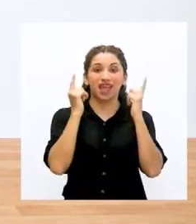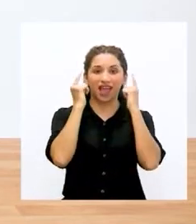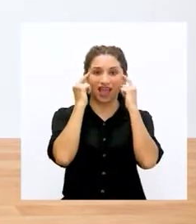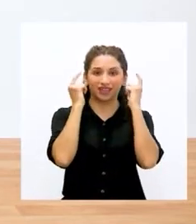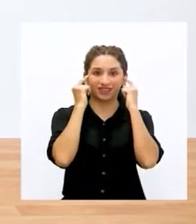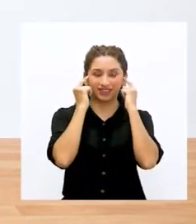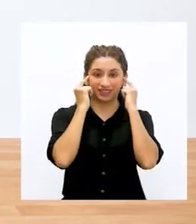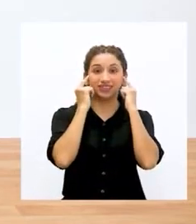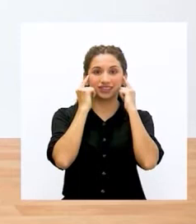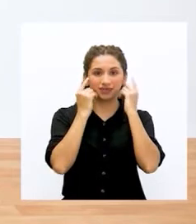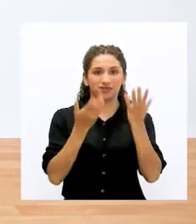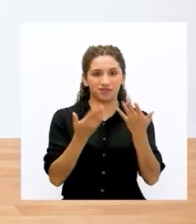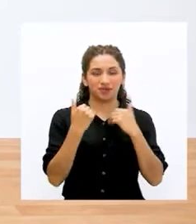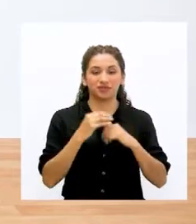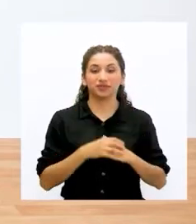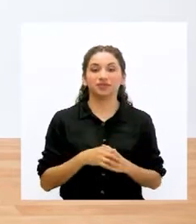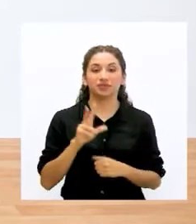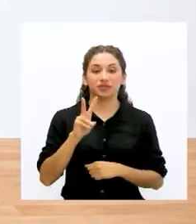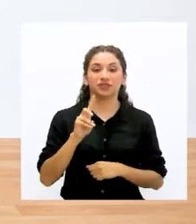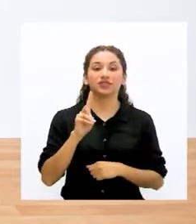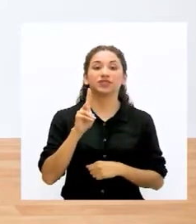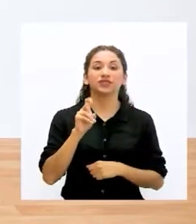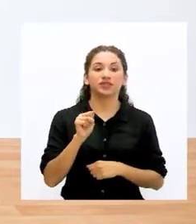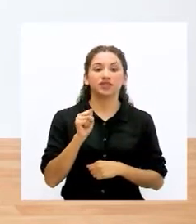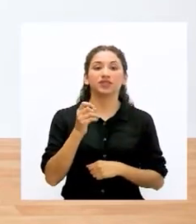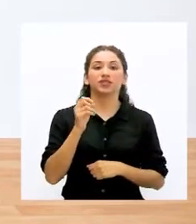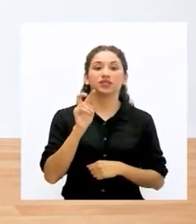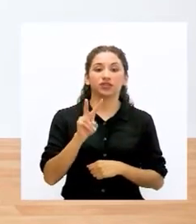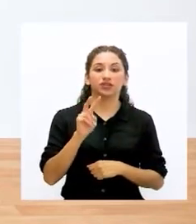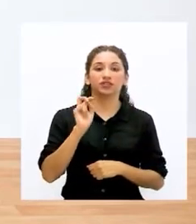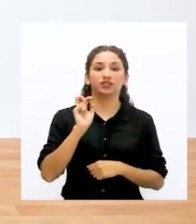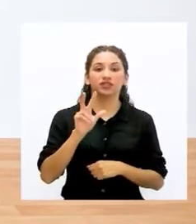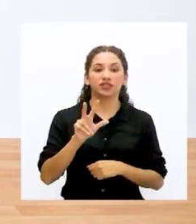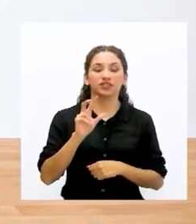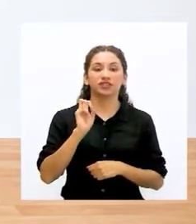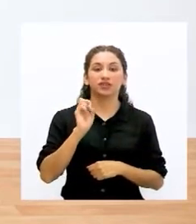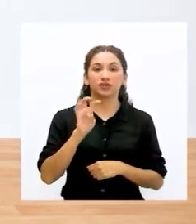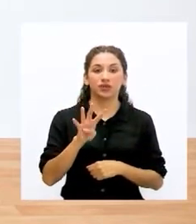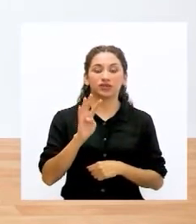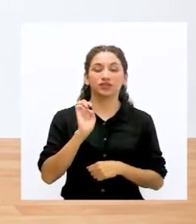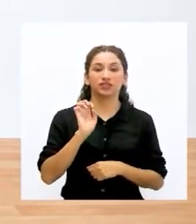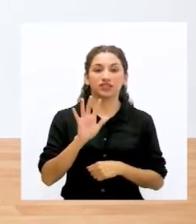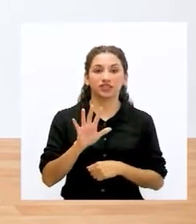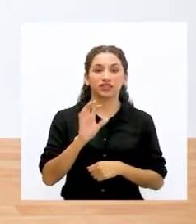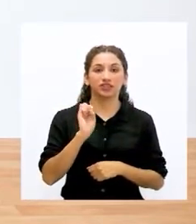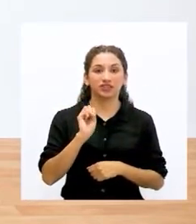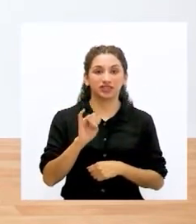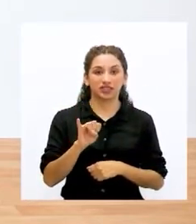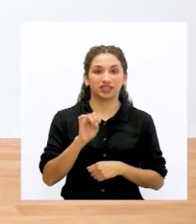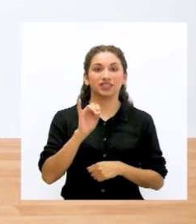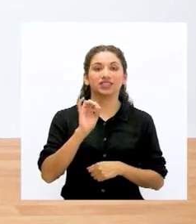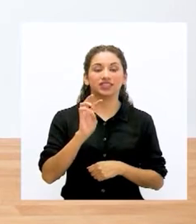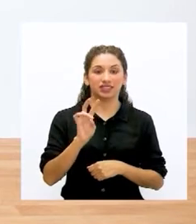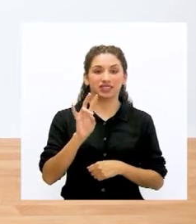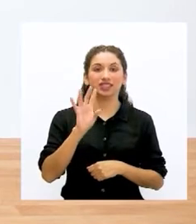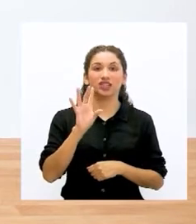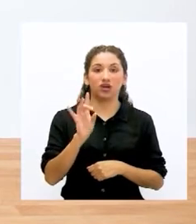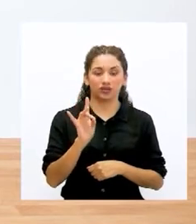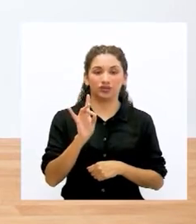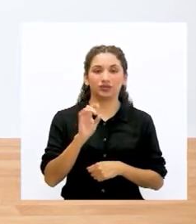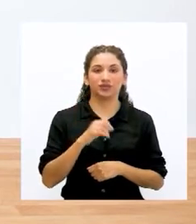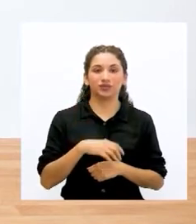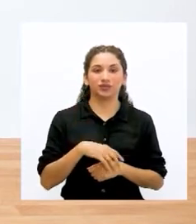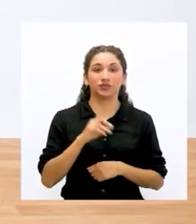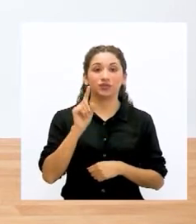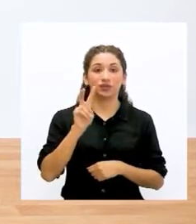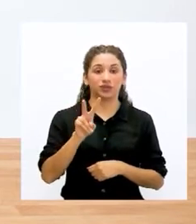cabeza. 3, 2, 1, va. Y 1, 2, 3, 4, 5, 6, 7,